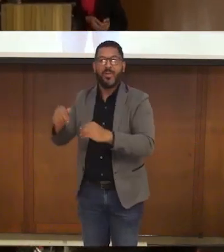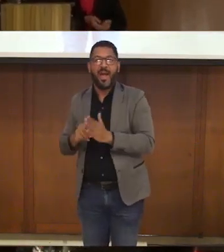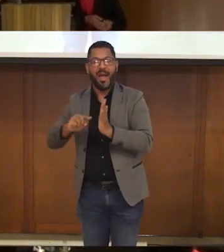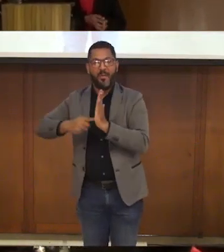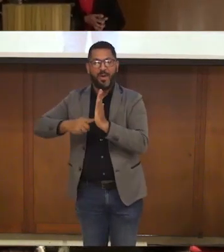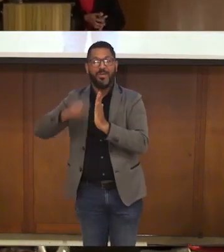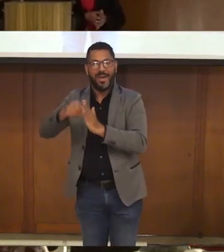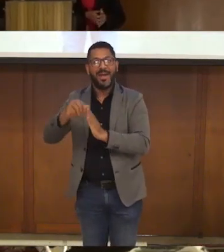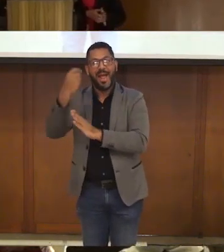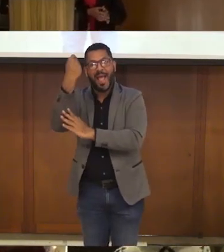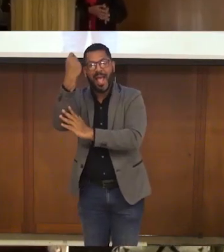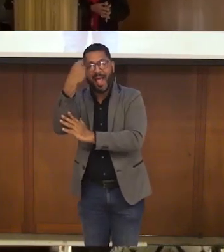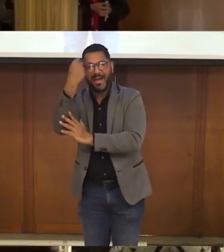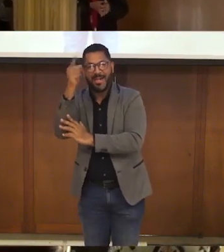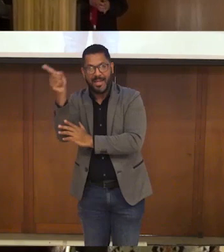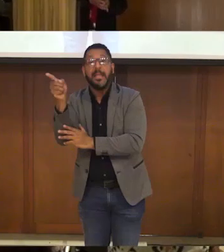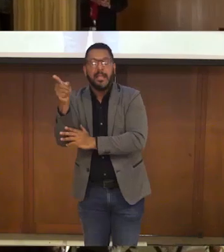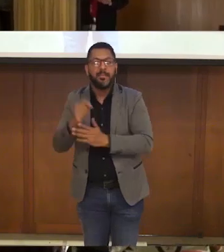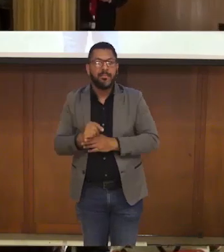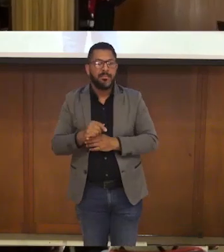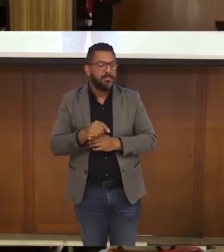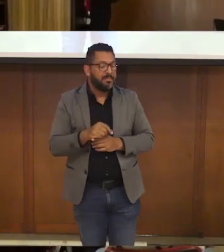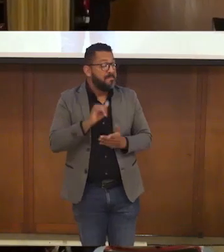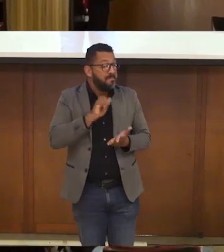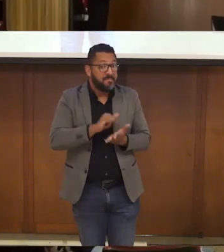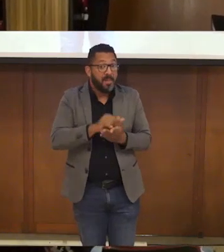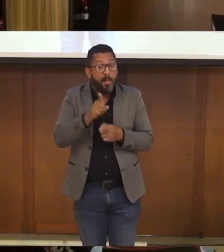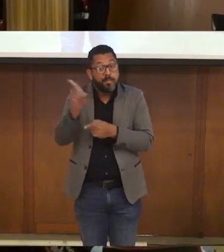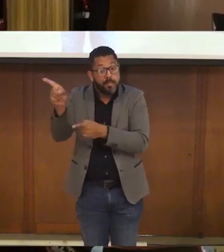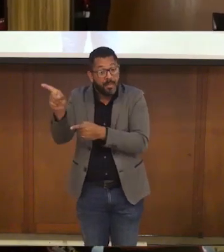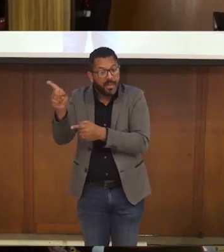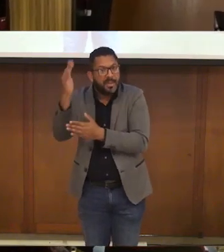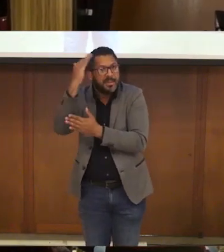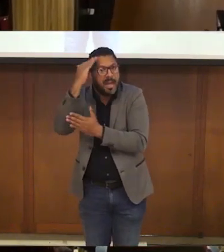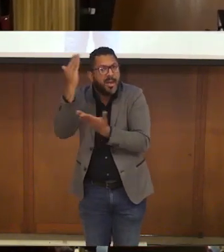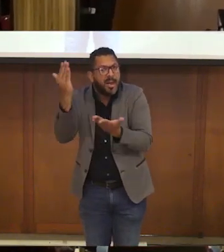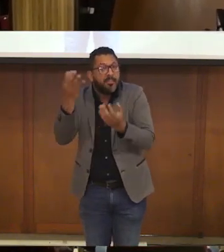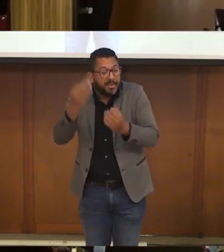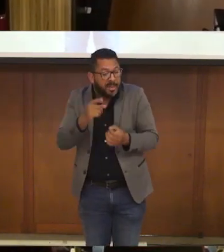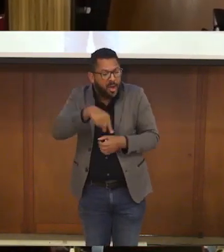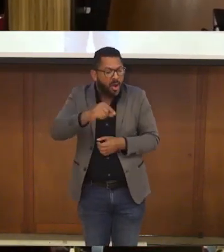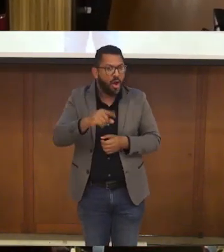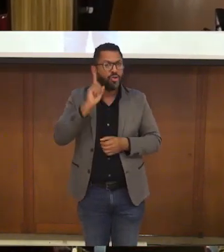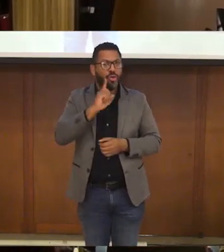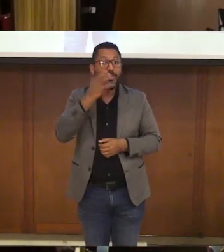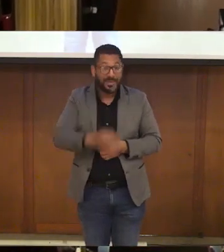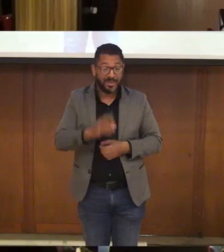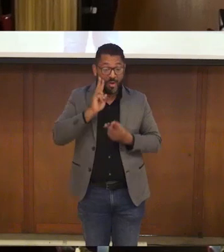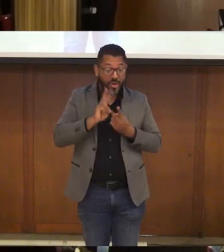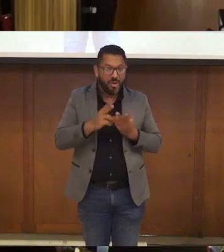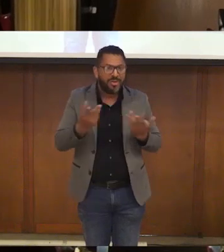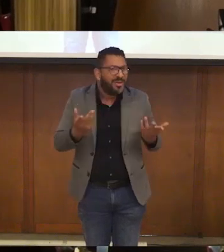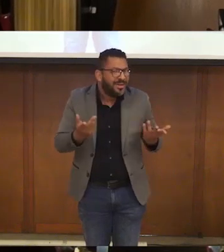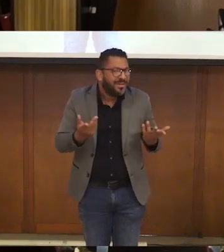a Daniel. Y además para que ellos también supieran, conocieran, para que